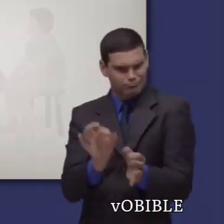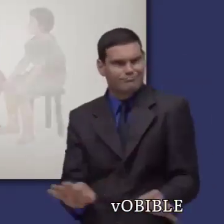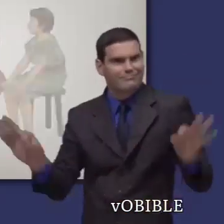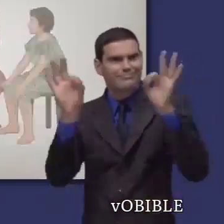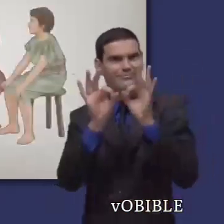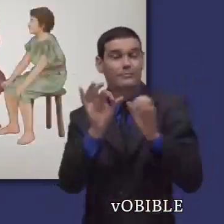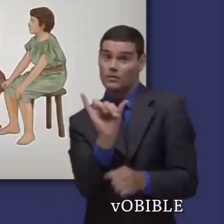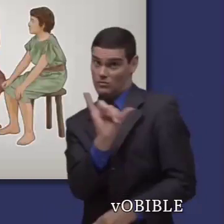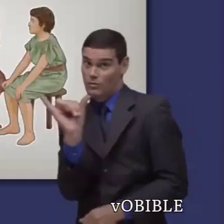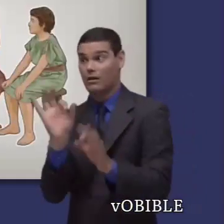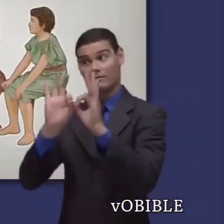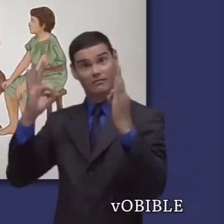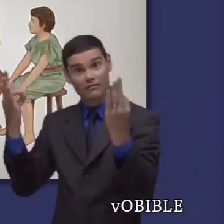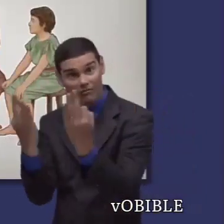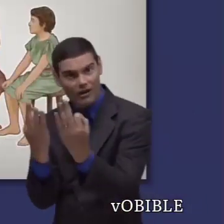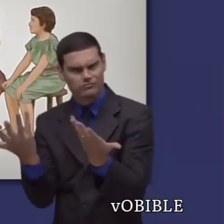debe reflejarse en la familia.